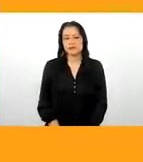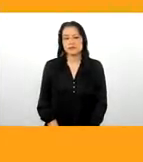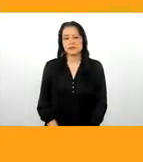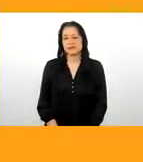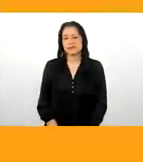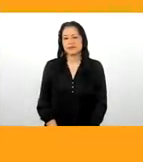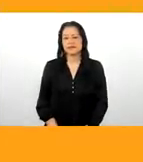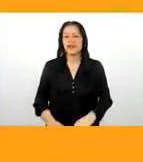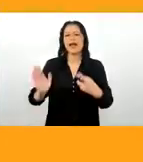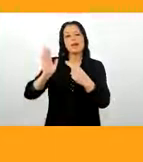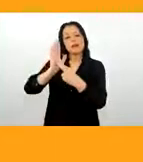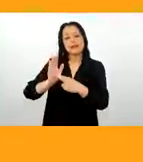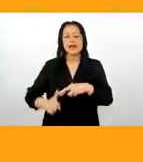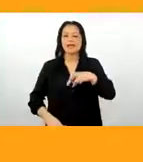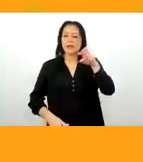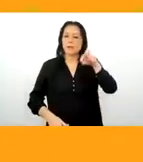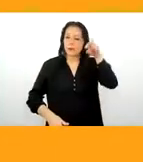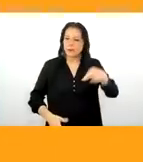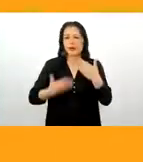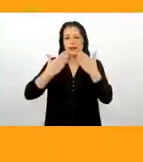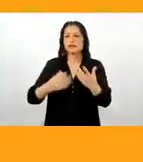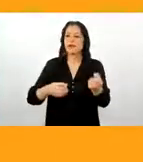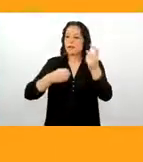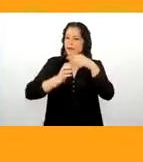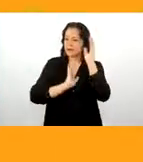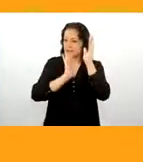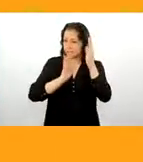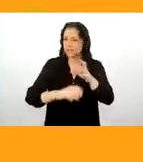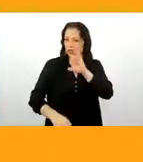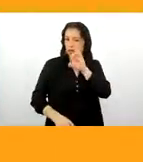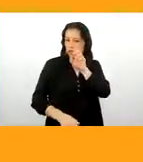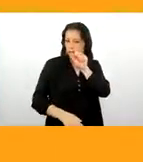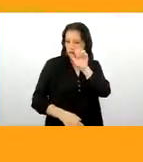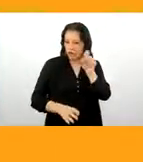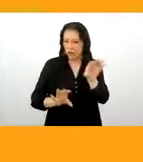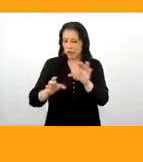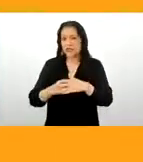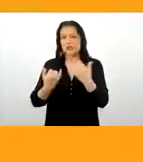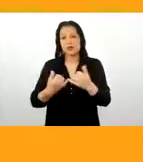A nombre de PROMPERÚ agradecemos la participación de Franco Flores en el evento